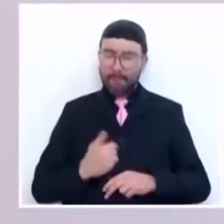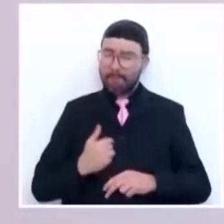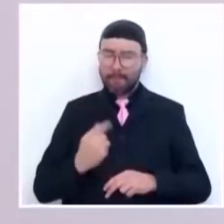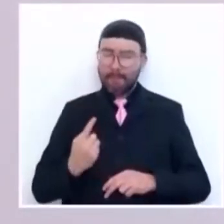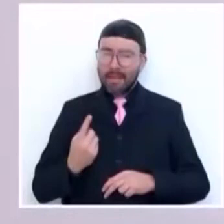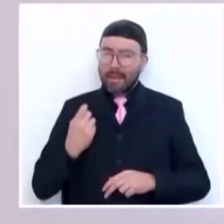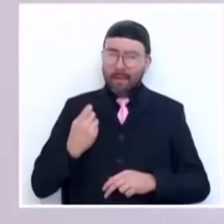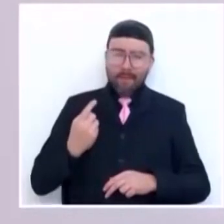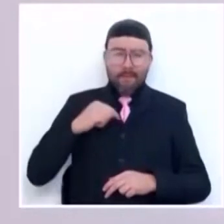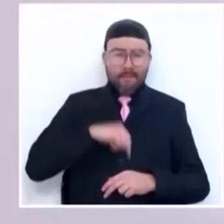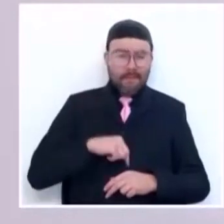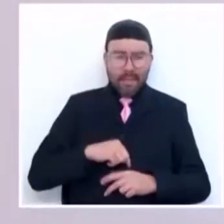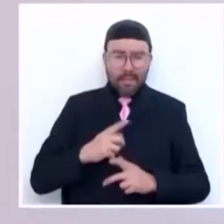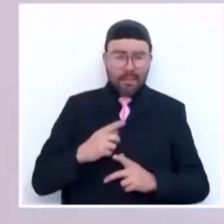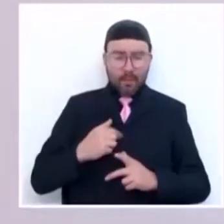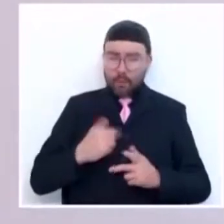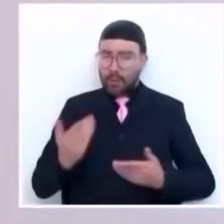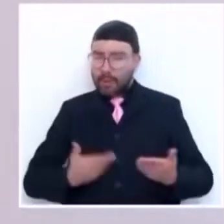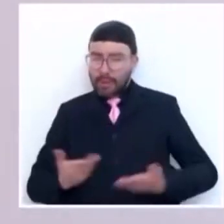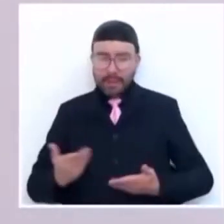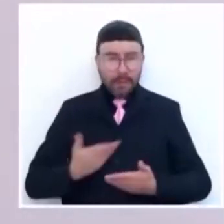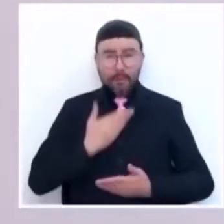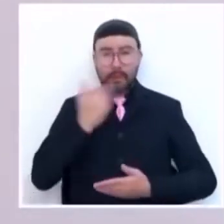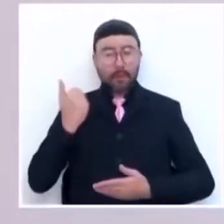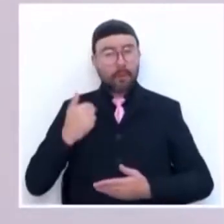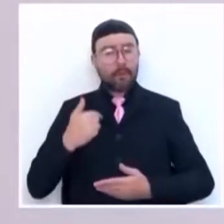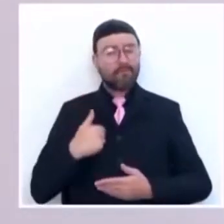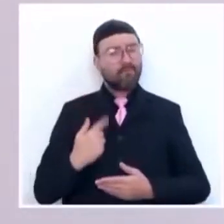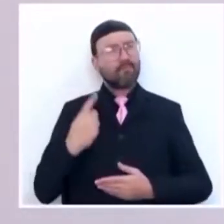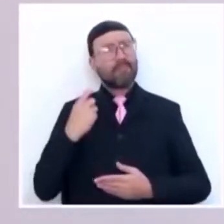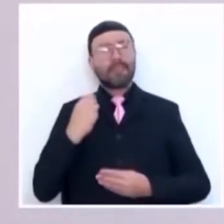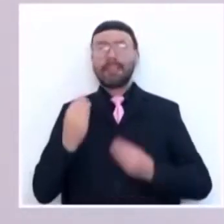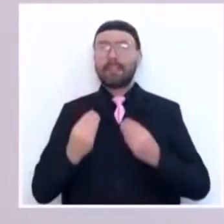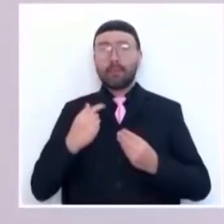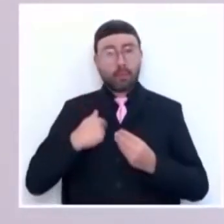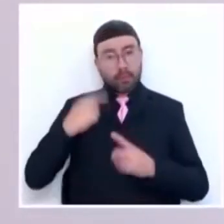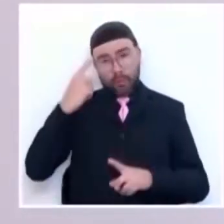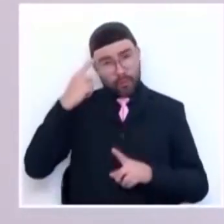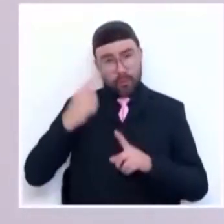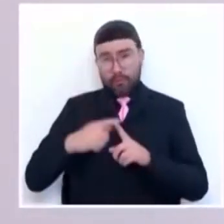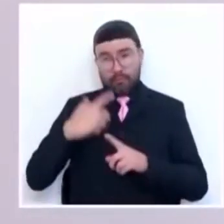poder servir mejor, que ha sido mi interés, mi misión fundamental.